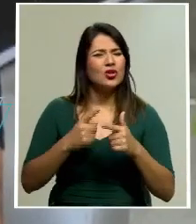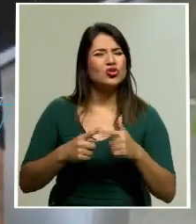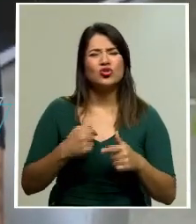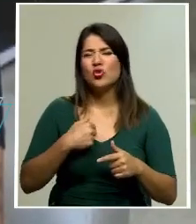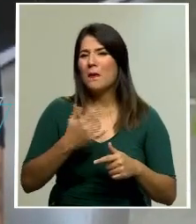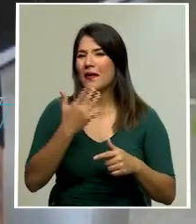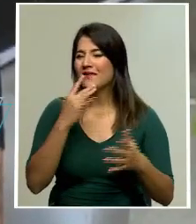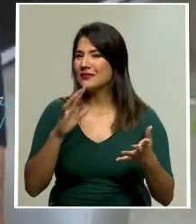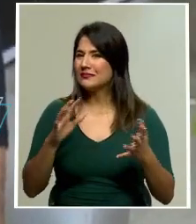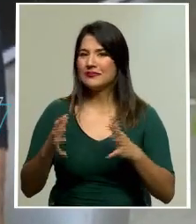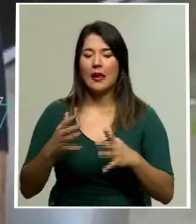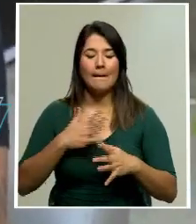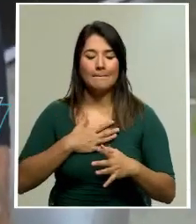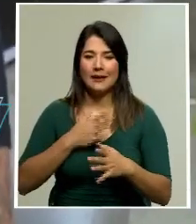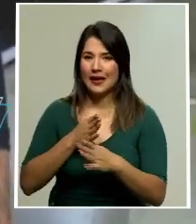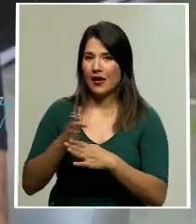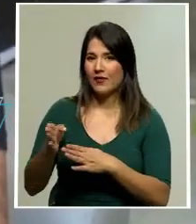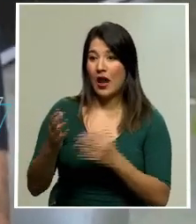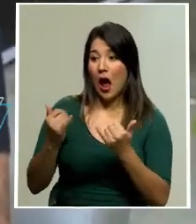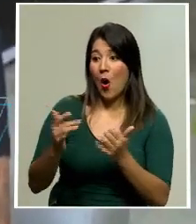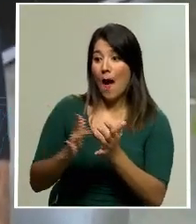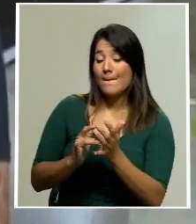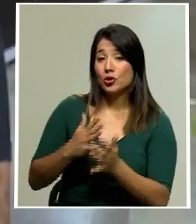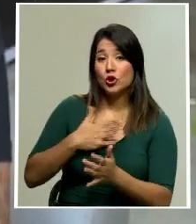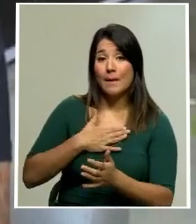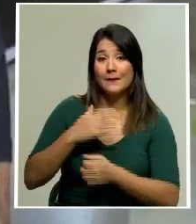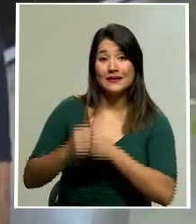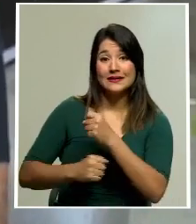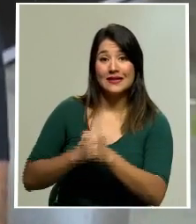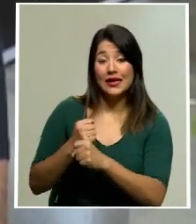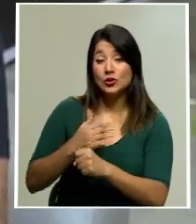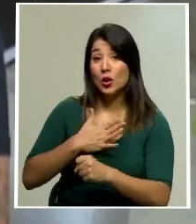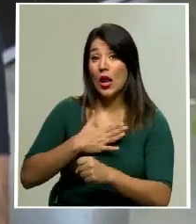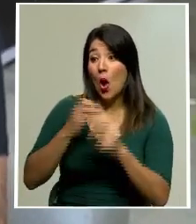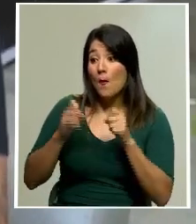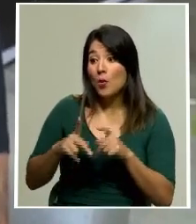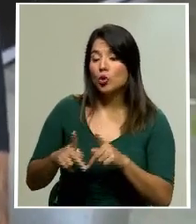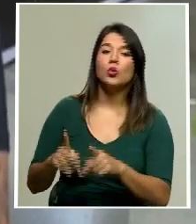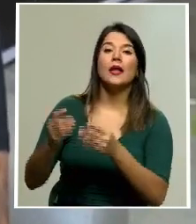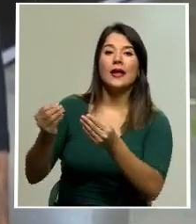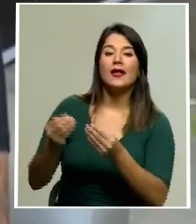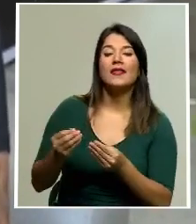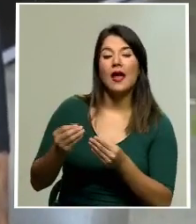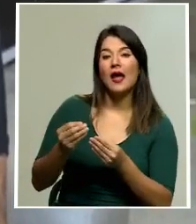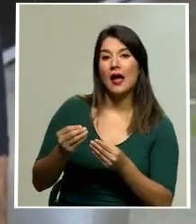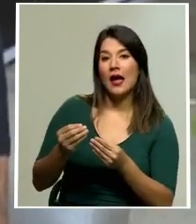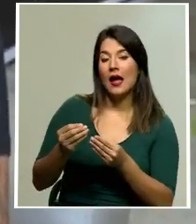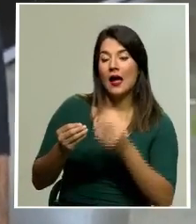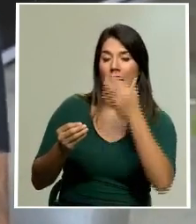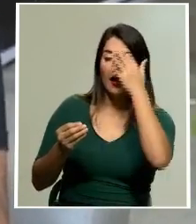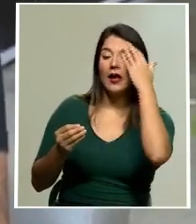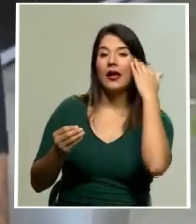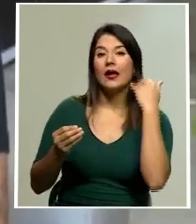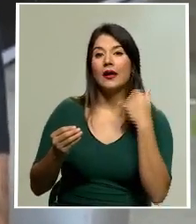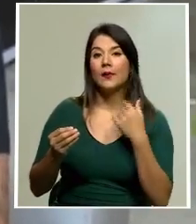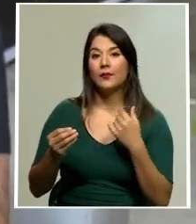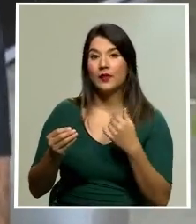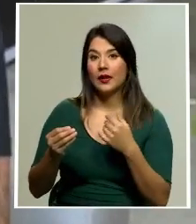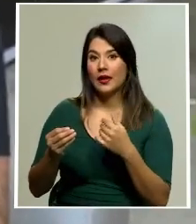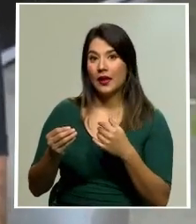carrera, aprovechar ahora mi edad y las oportunidades que me brindó Fight Club, ¿verdad? Que me abrió las puertas para seguir mi